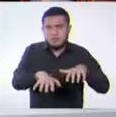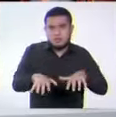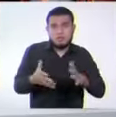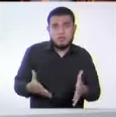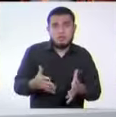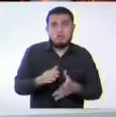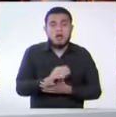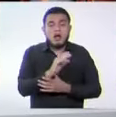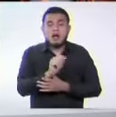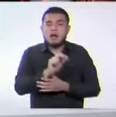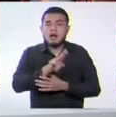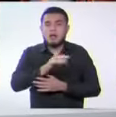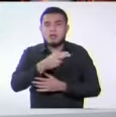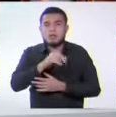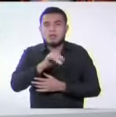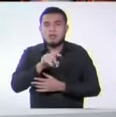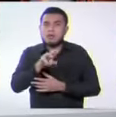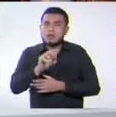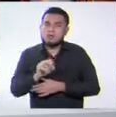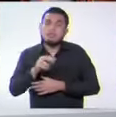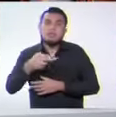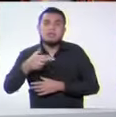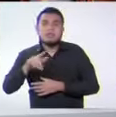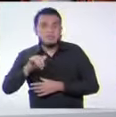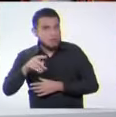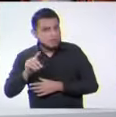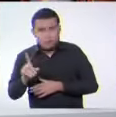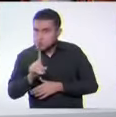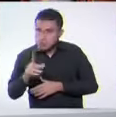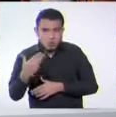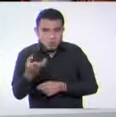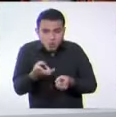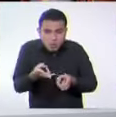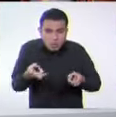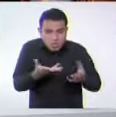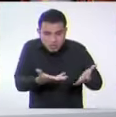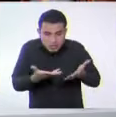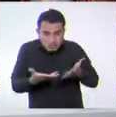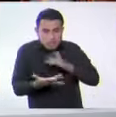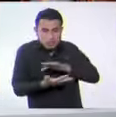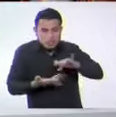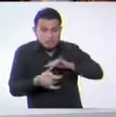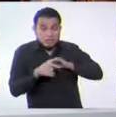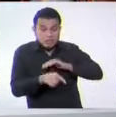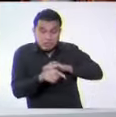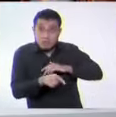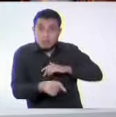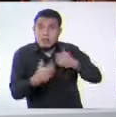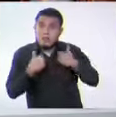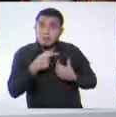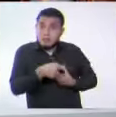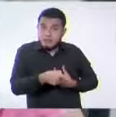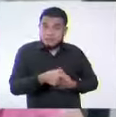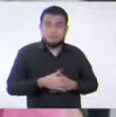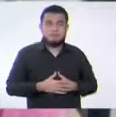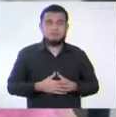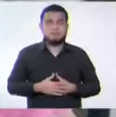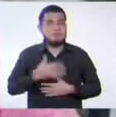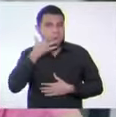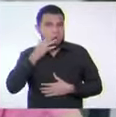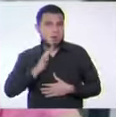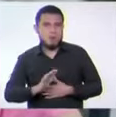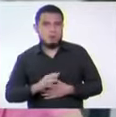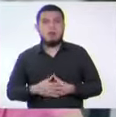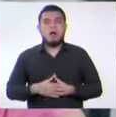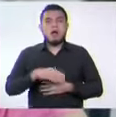los carbohidratos y los líquidos, no todos los materiales que nos ofrece la naturaleza están compuestos de ellos. Por ejemplo, en el caso de